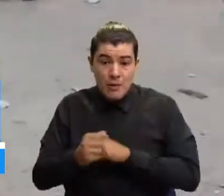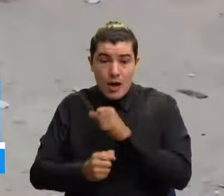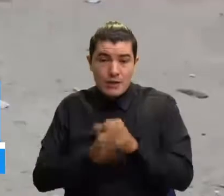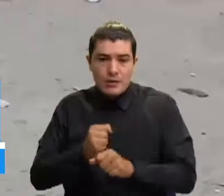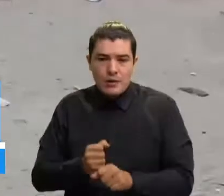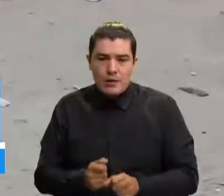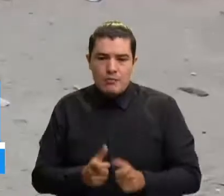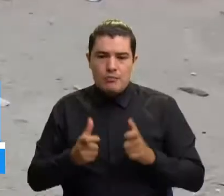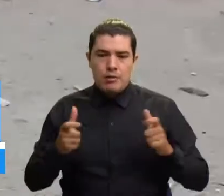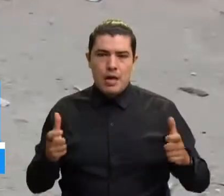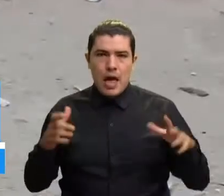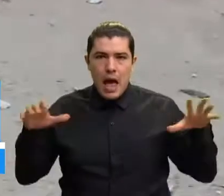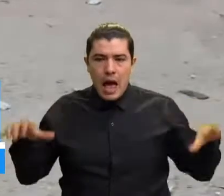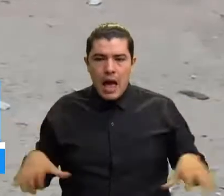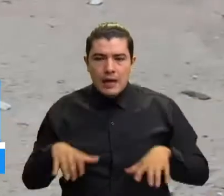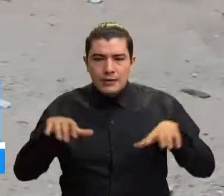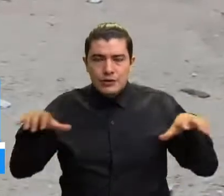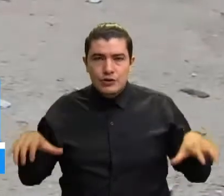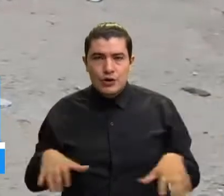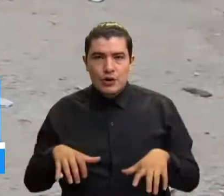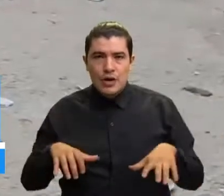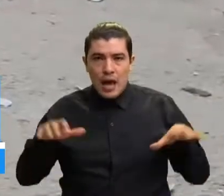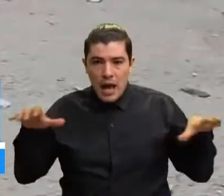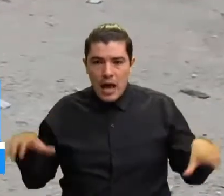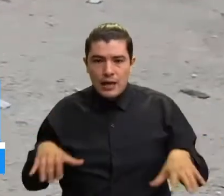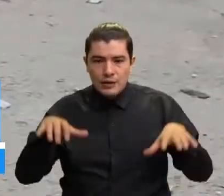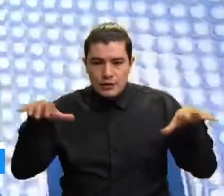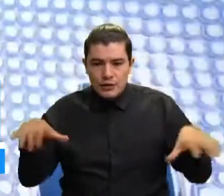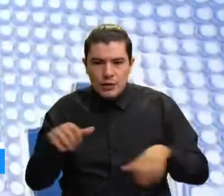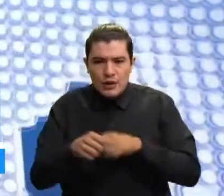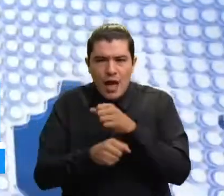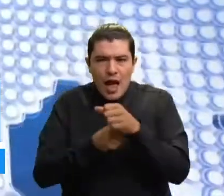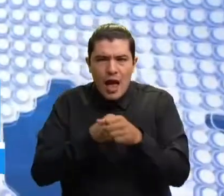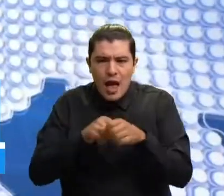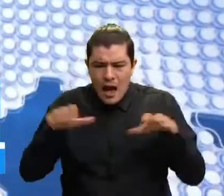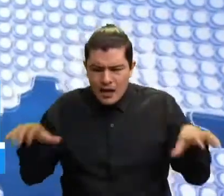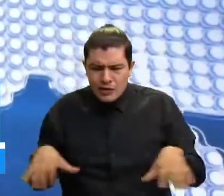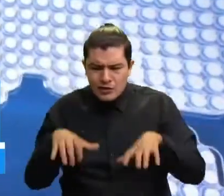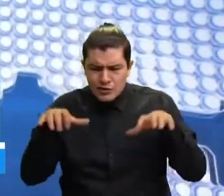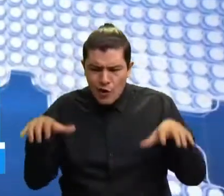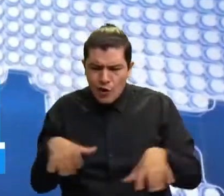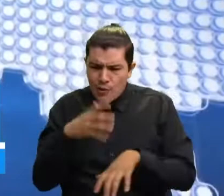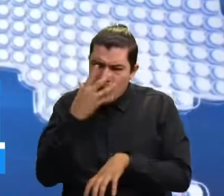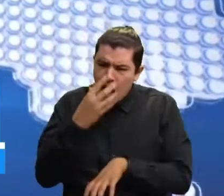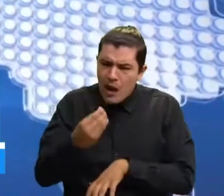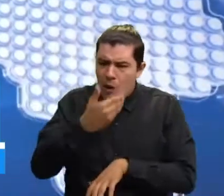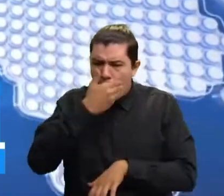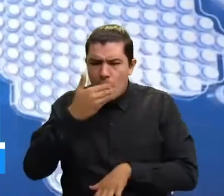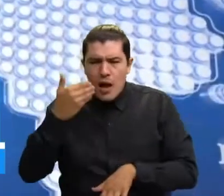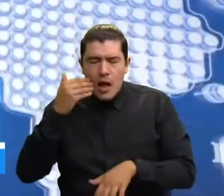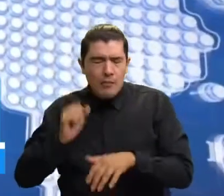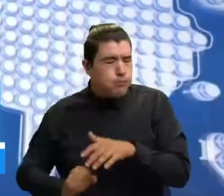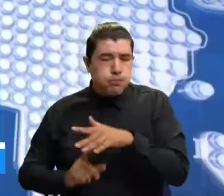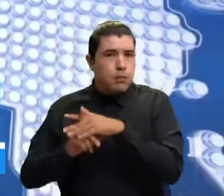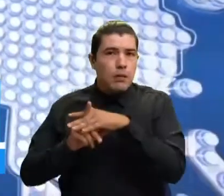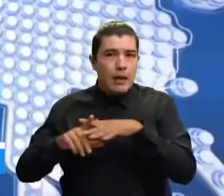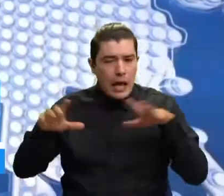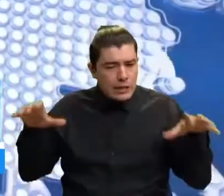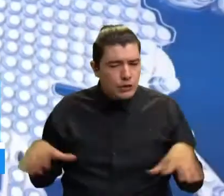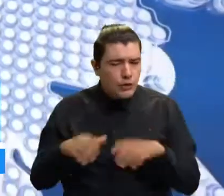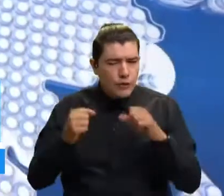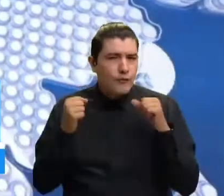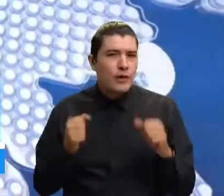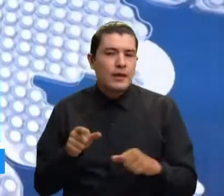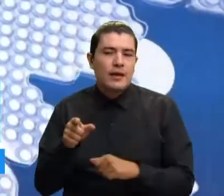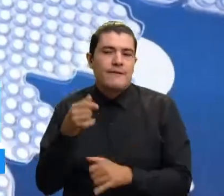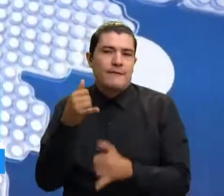Todas las modalidades delictivas aparecen finalizando el año. Nos preocupa que la autoridad a veces se queda